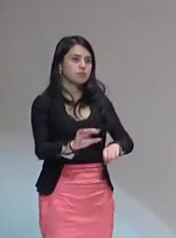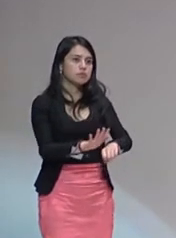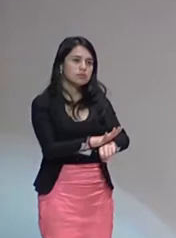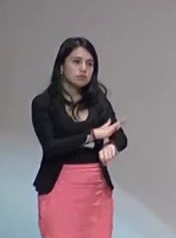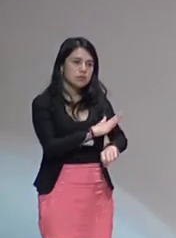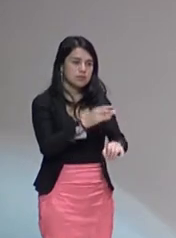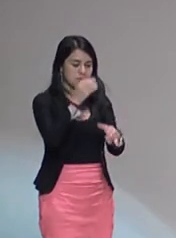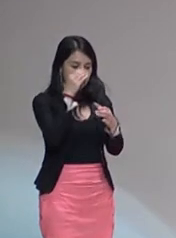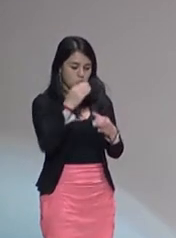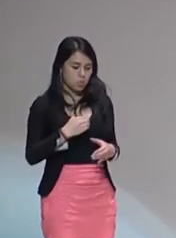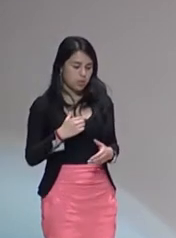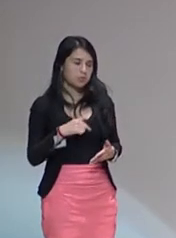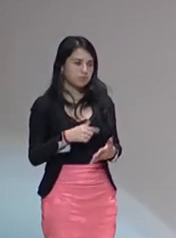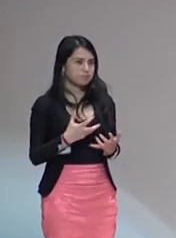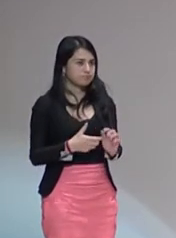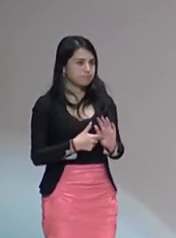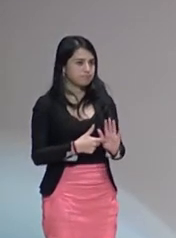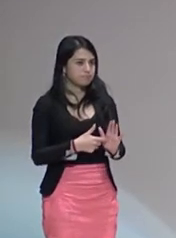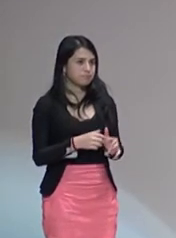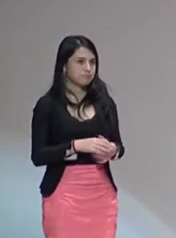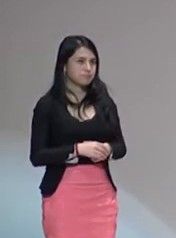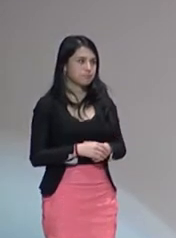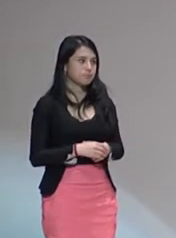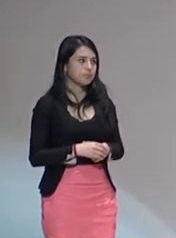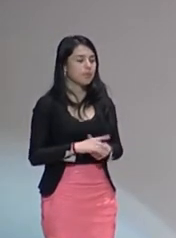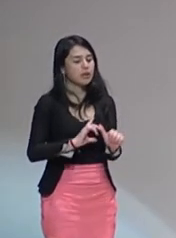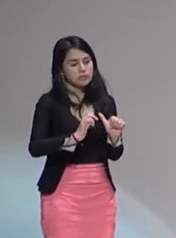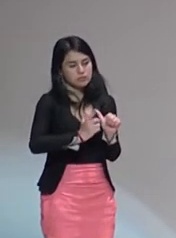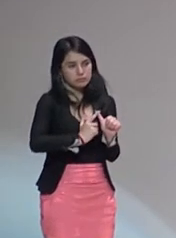desde el cuerpo, como primer